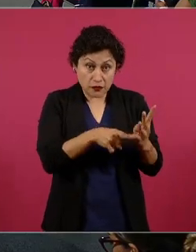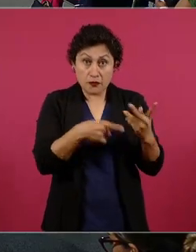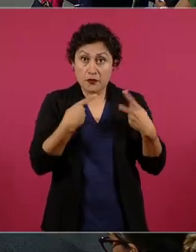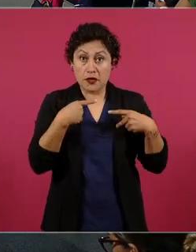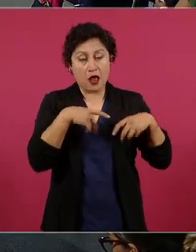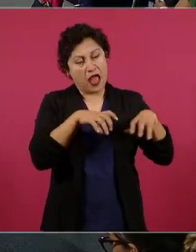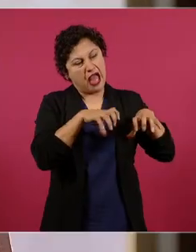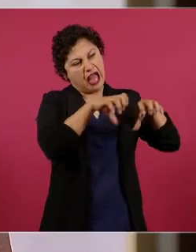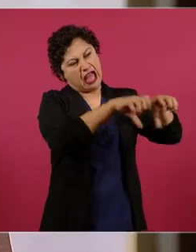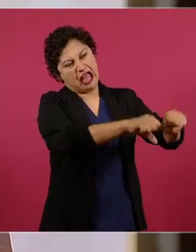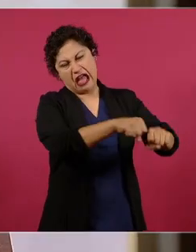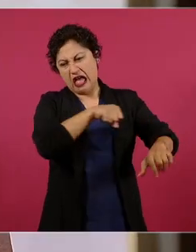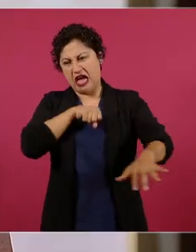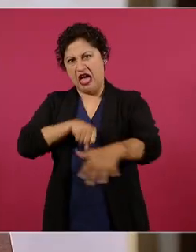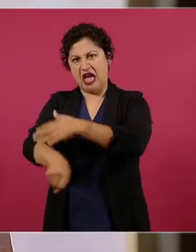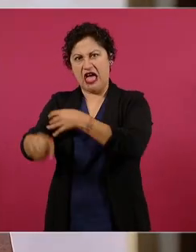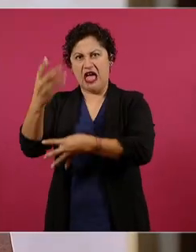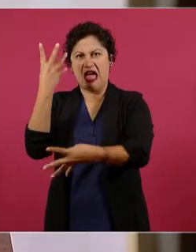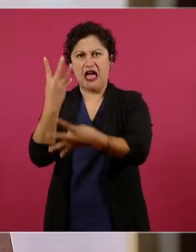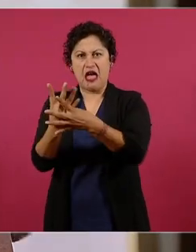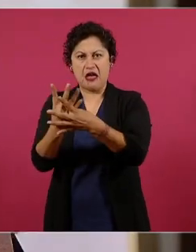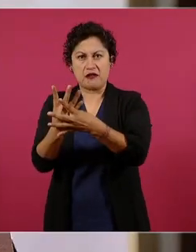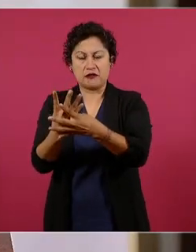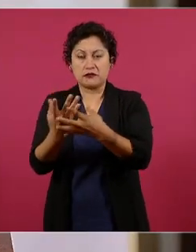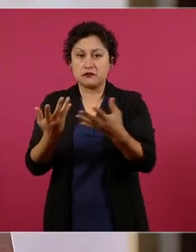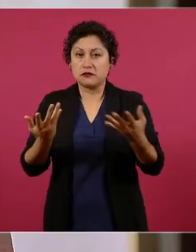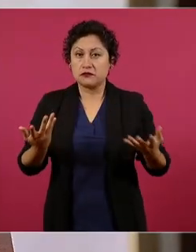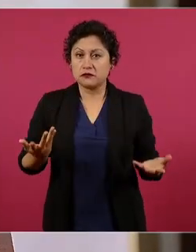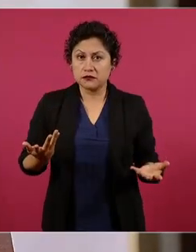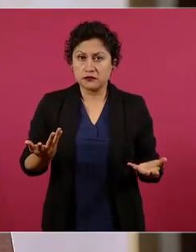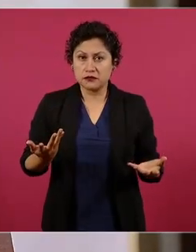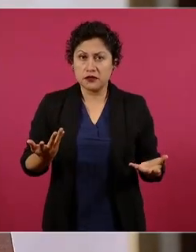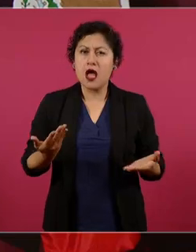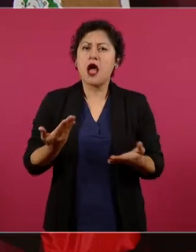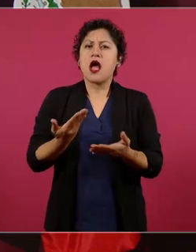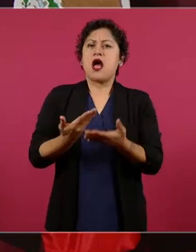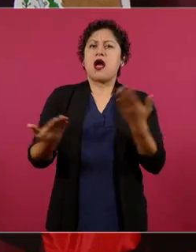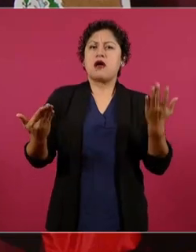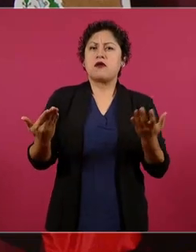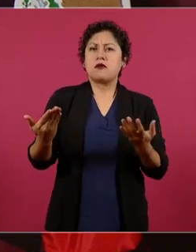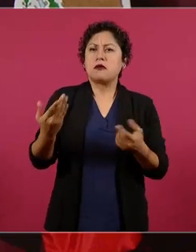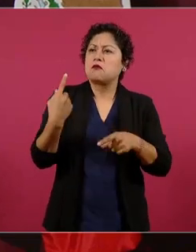desde el gobierno? A nadie.